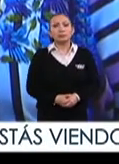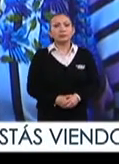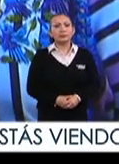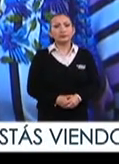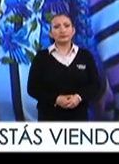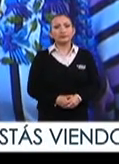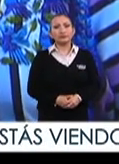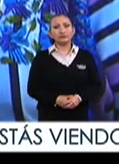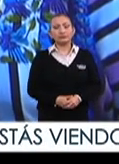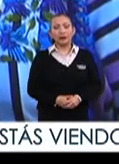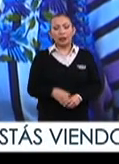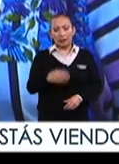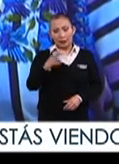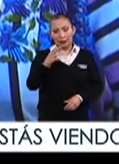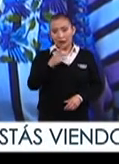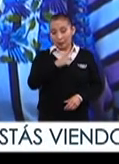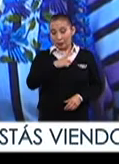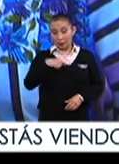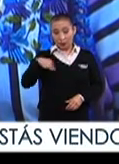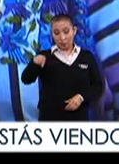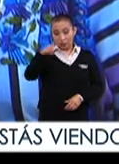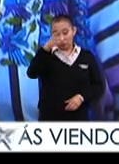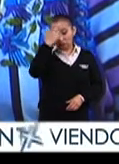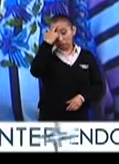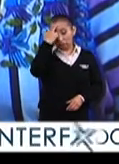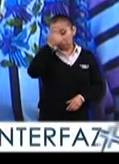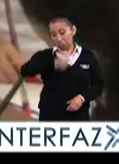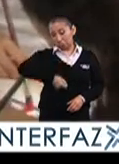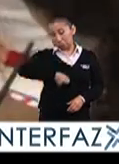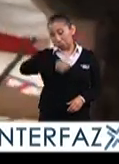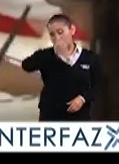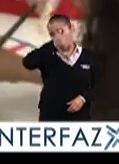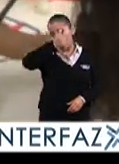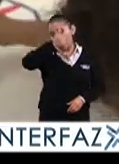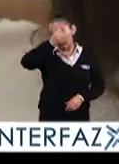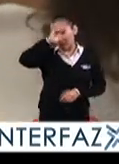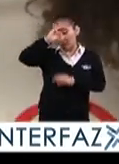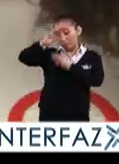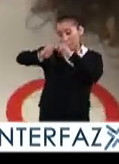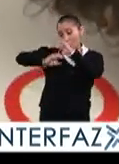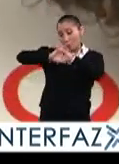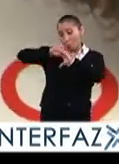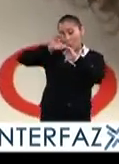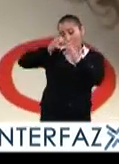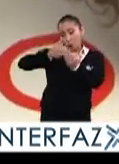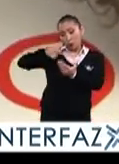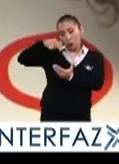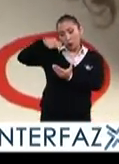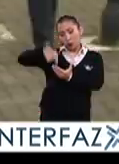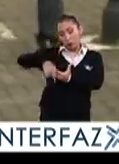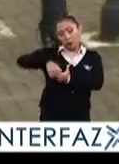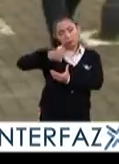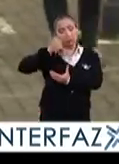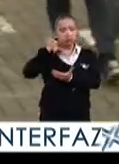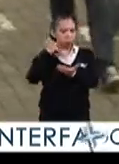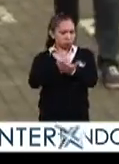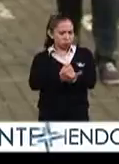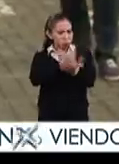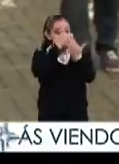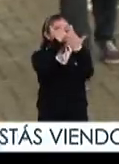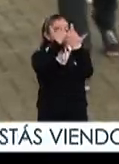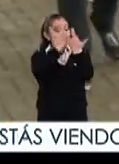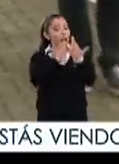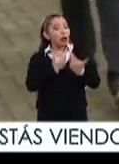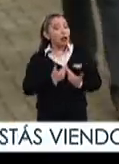Bueno, recordar que la primera vez que el mundo exige un